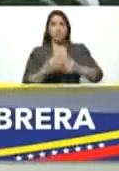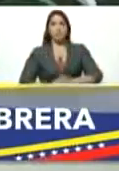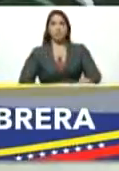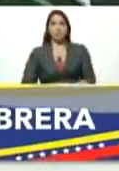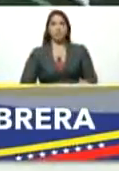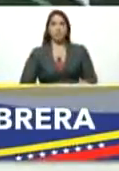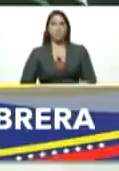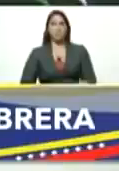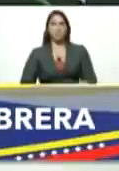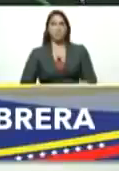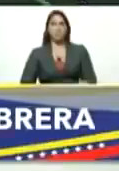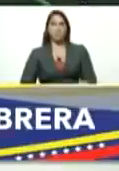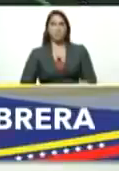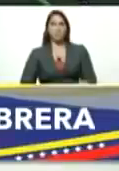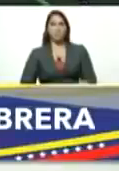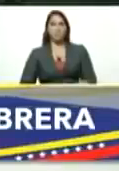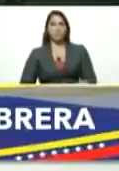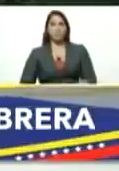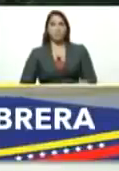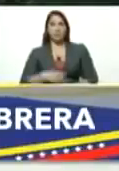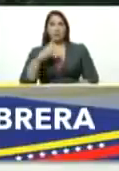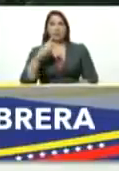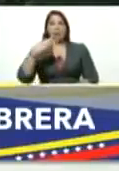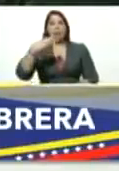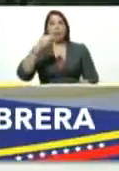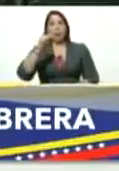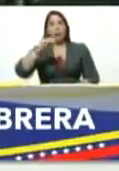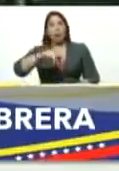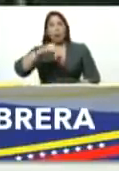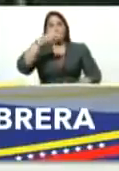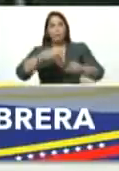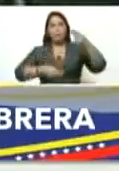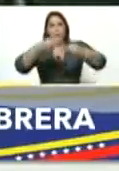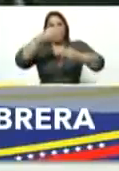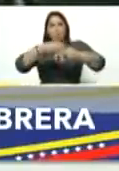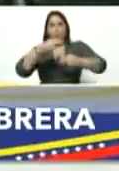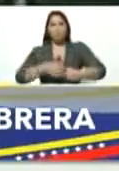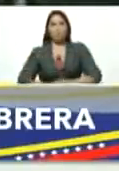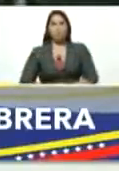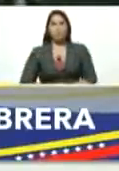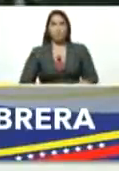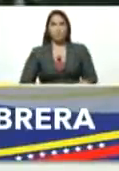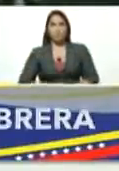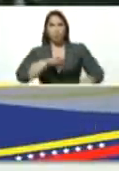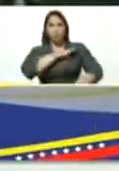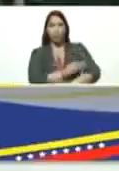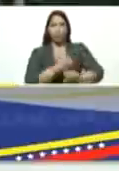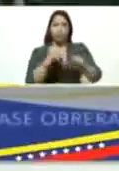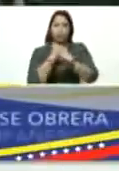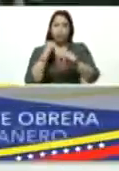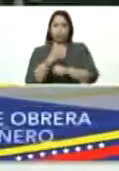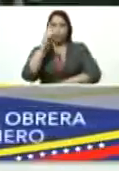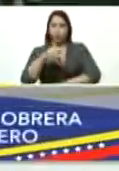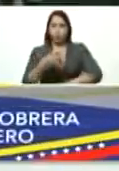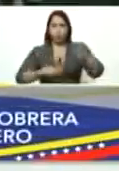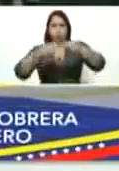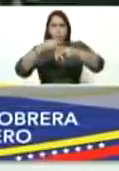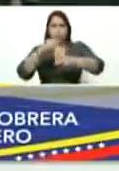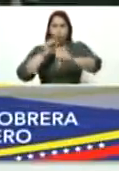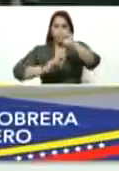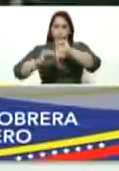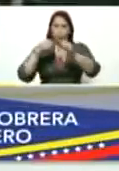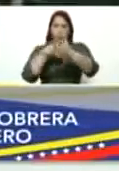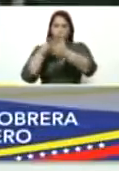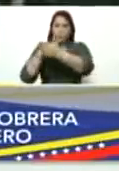josé salamat khan y constructor el poder obrero constructor de sindicalismo